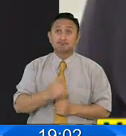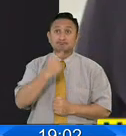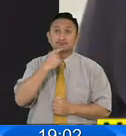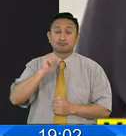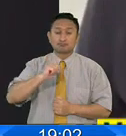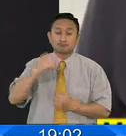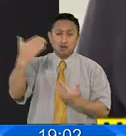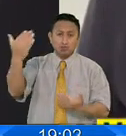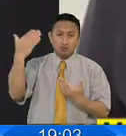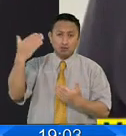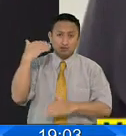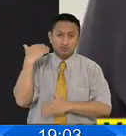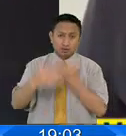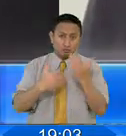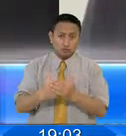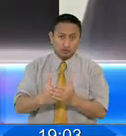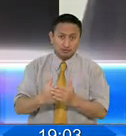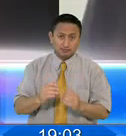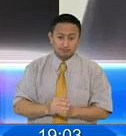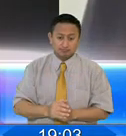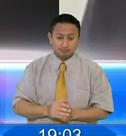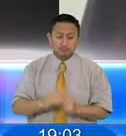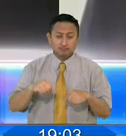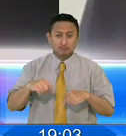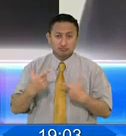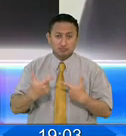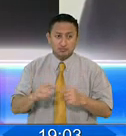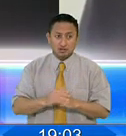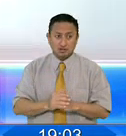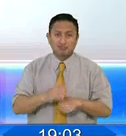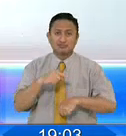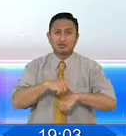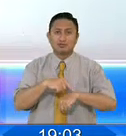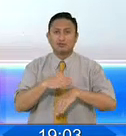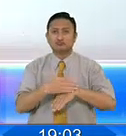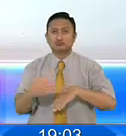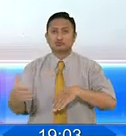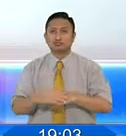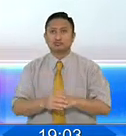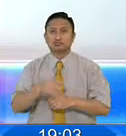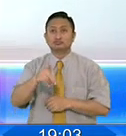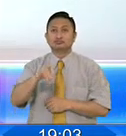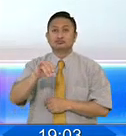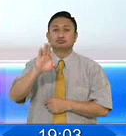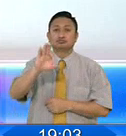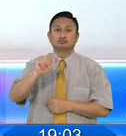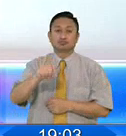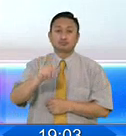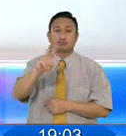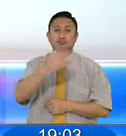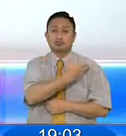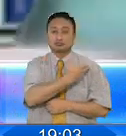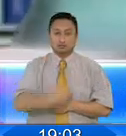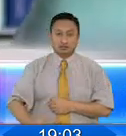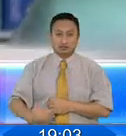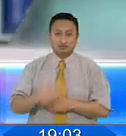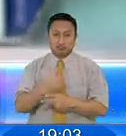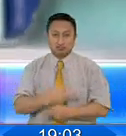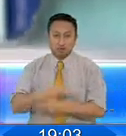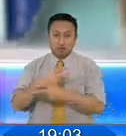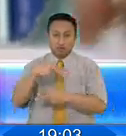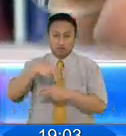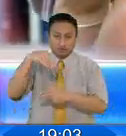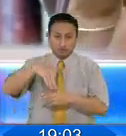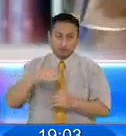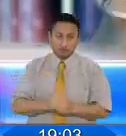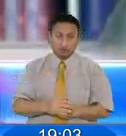más tarde, lo que ya habría sido extemporáneo. Enrique Pita, vicepresidente del Consejo Nacional Electoral, argumenta que esos han dado